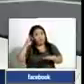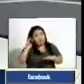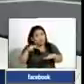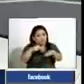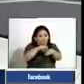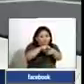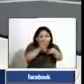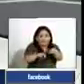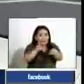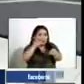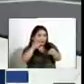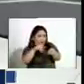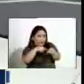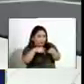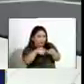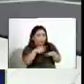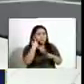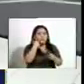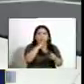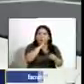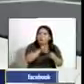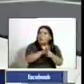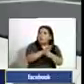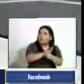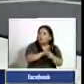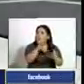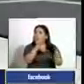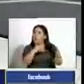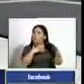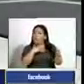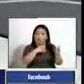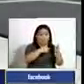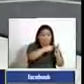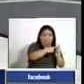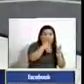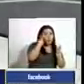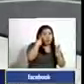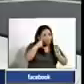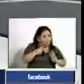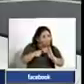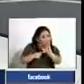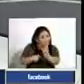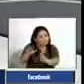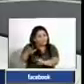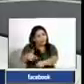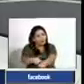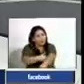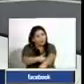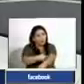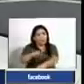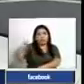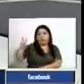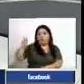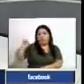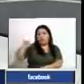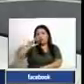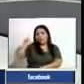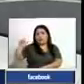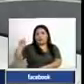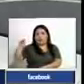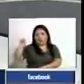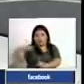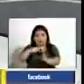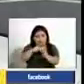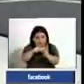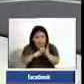3 personas que tienen síntomas de COVID-19 y es por ello que fueron trasladados al Hospital Nacional Especializado de Villanueva para confirmar